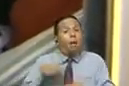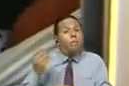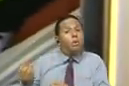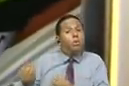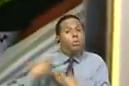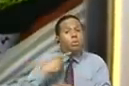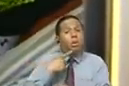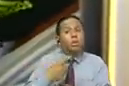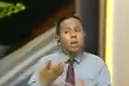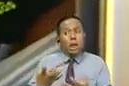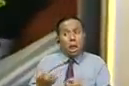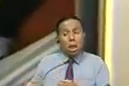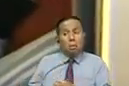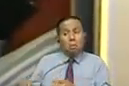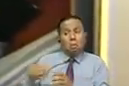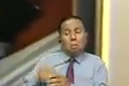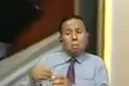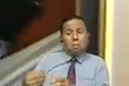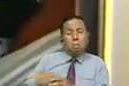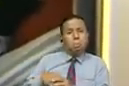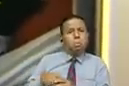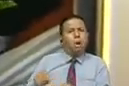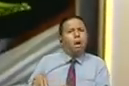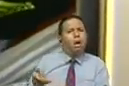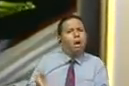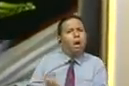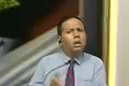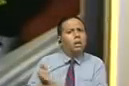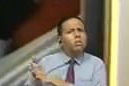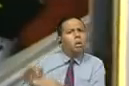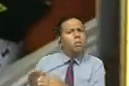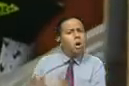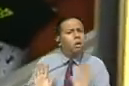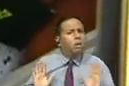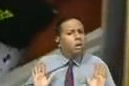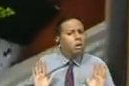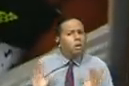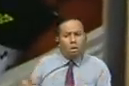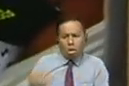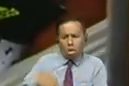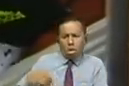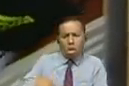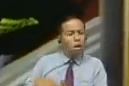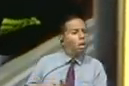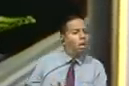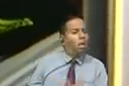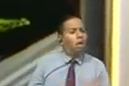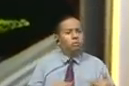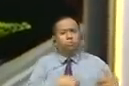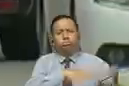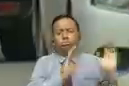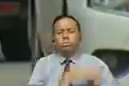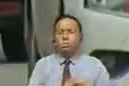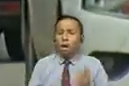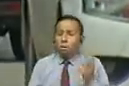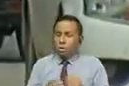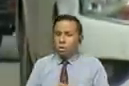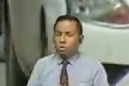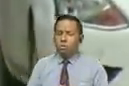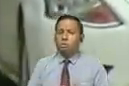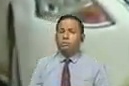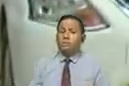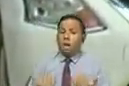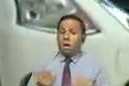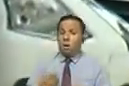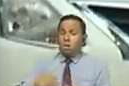irlos como a dejar botados. Porque si jugaron ahí adentro, tenían que haberlo dejado y tenían que llegar medicina legal a retirarlo. Ahora ellos piden que